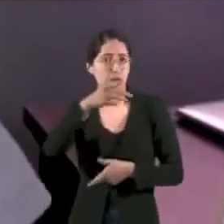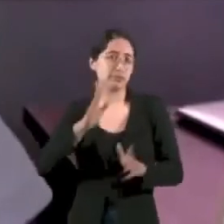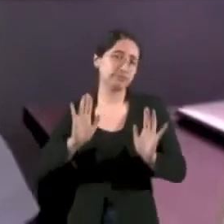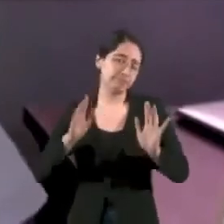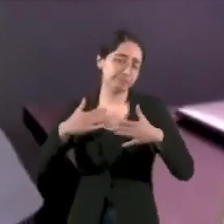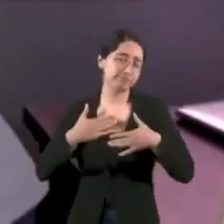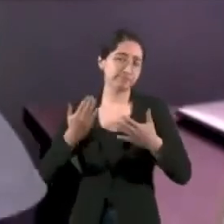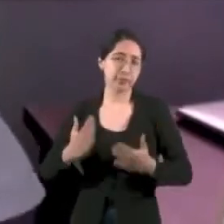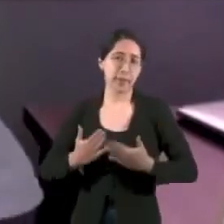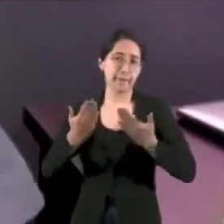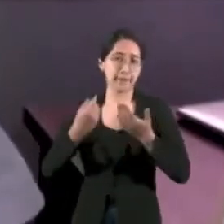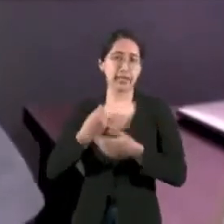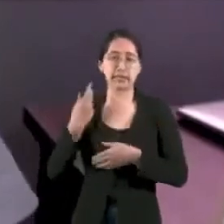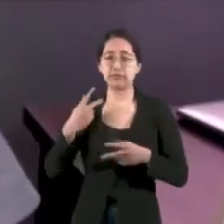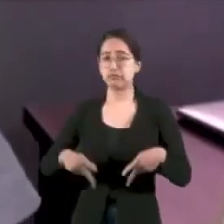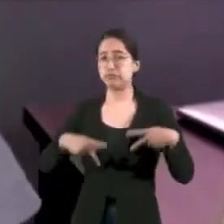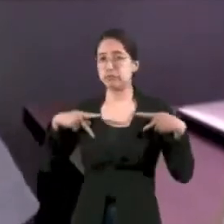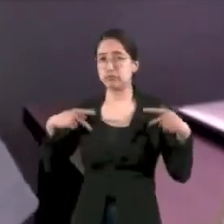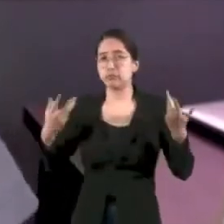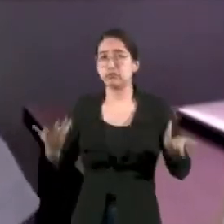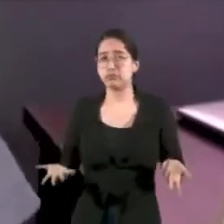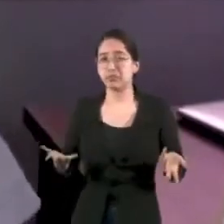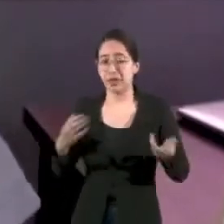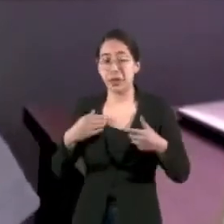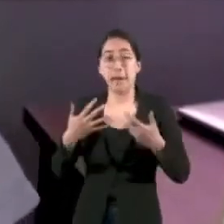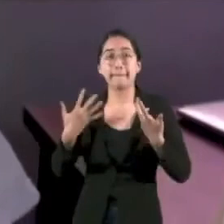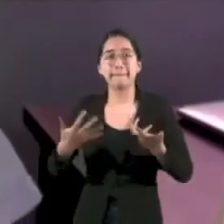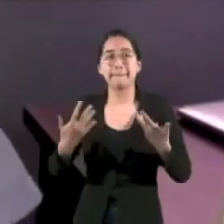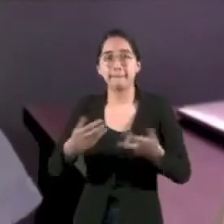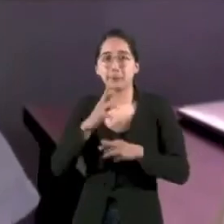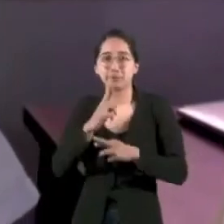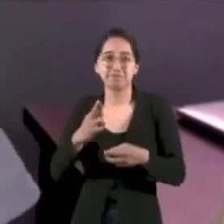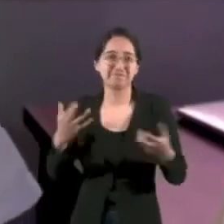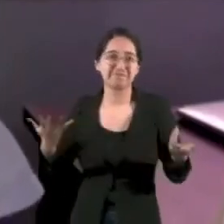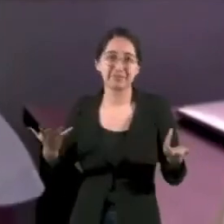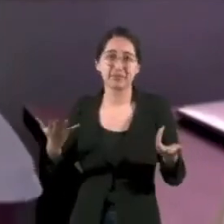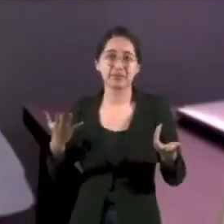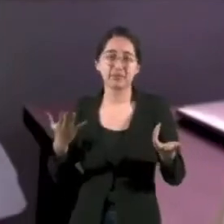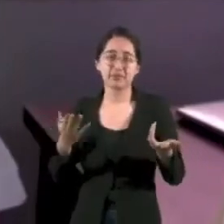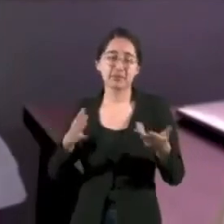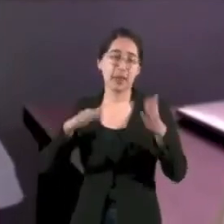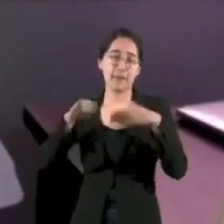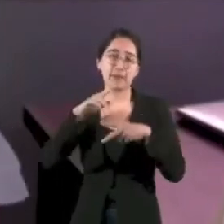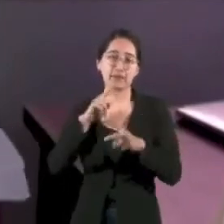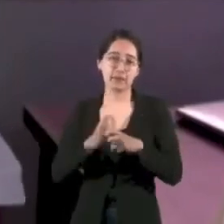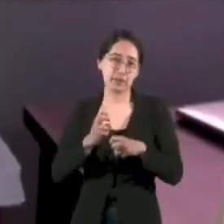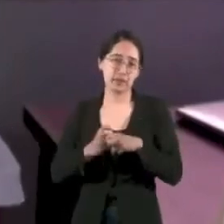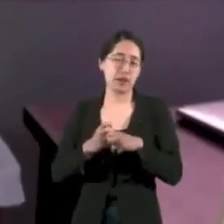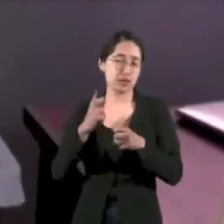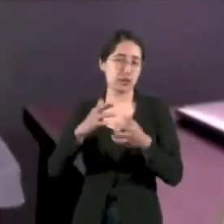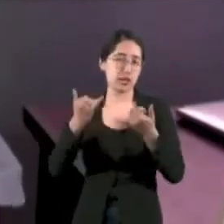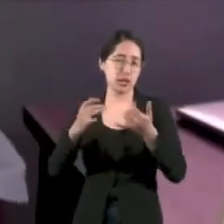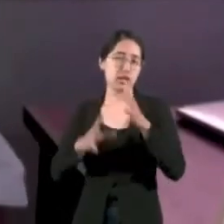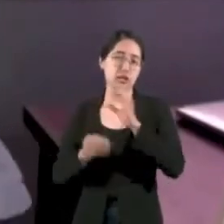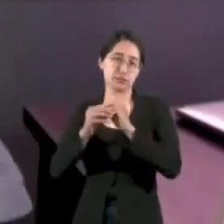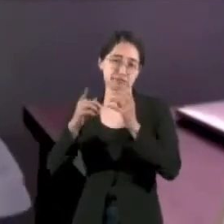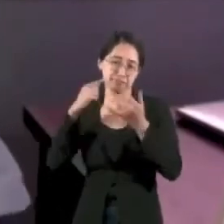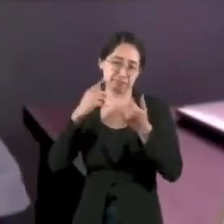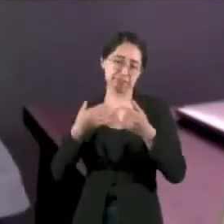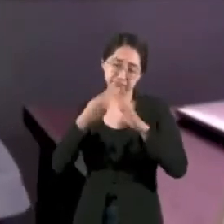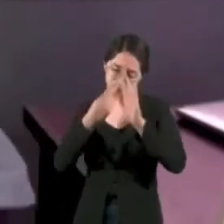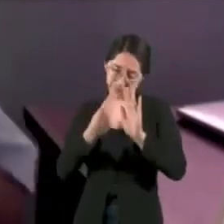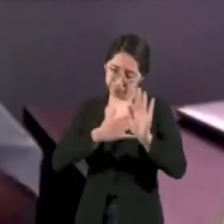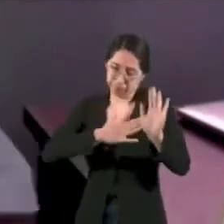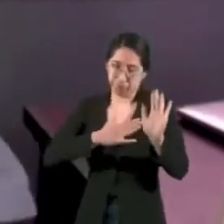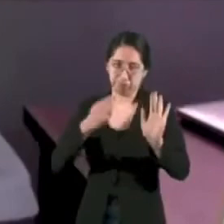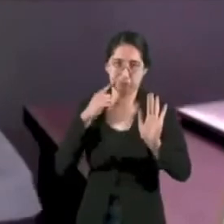Preguntas que uno, pues, ¿cómo las va a responder? Un sumamente difícil, y lo único, pues, es el compromiso de que hay que seguir anulando